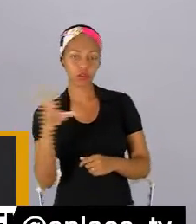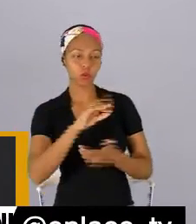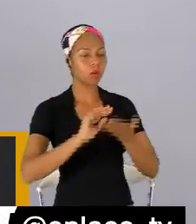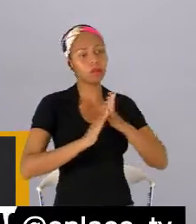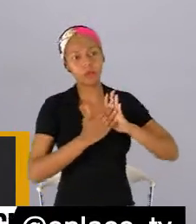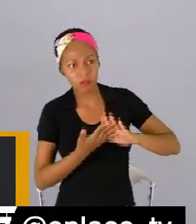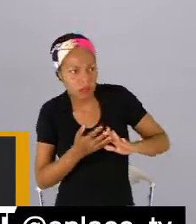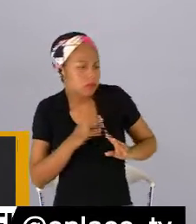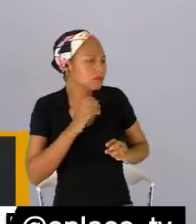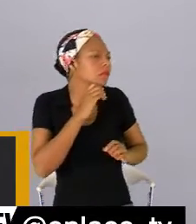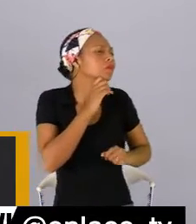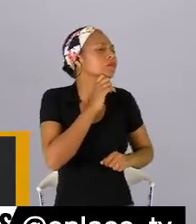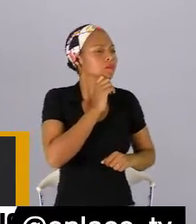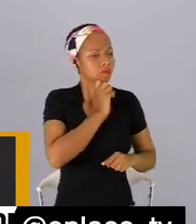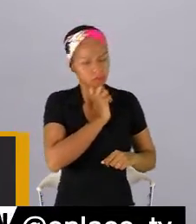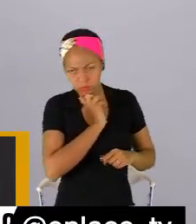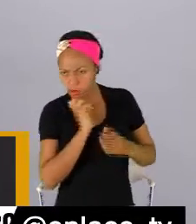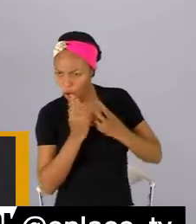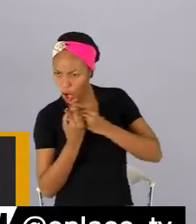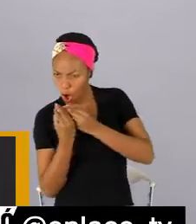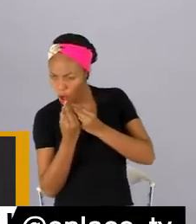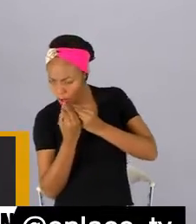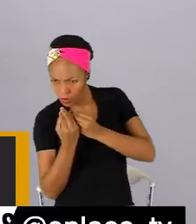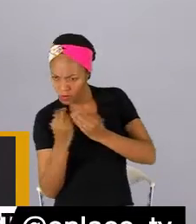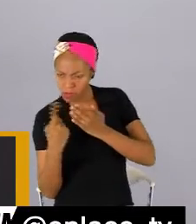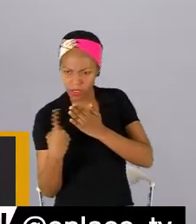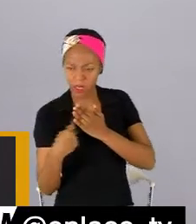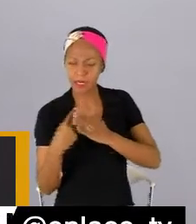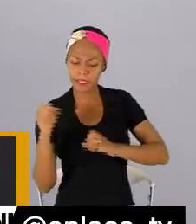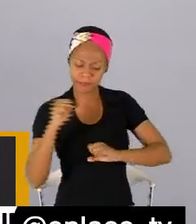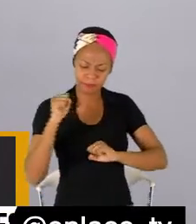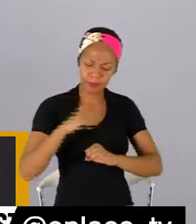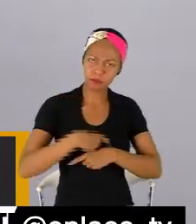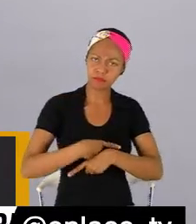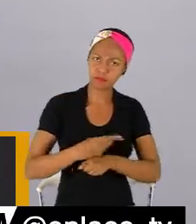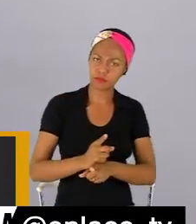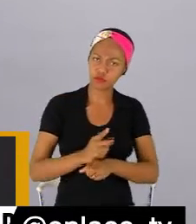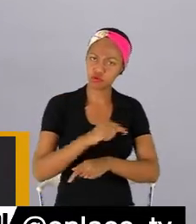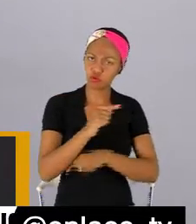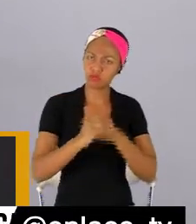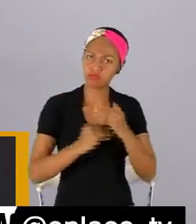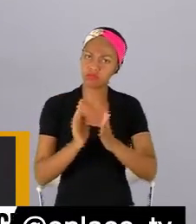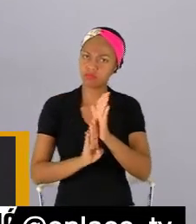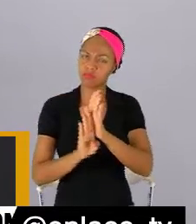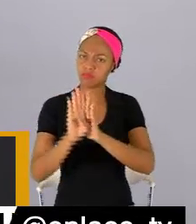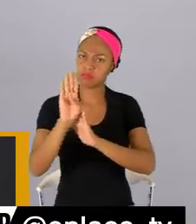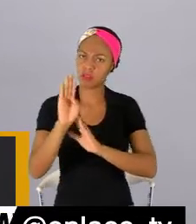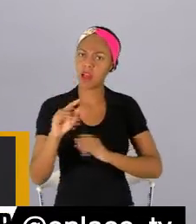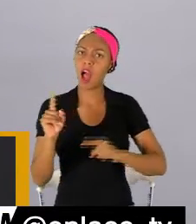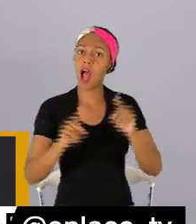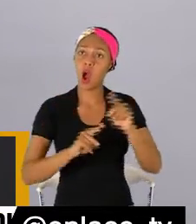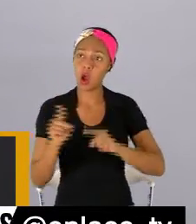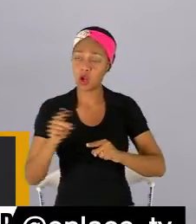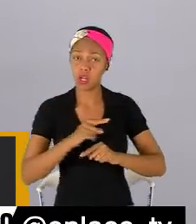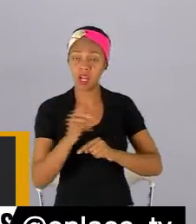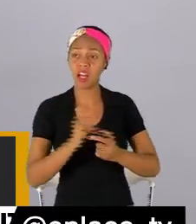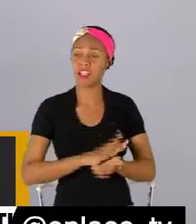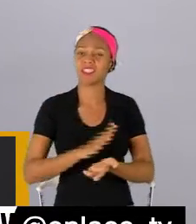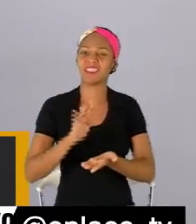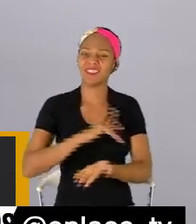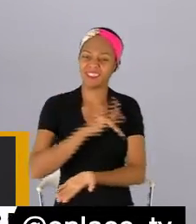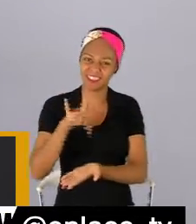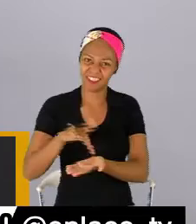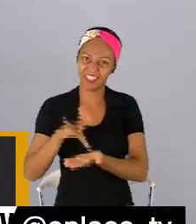que realmente el Consejo Municipal sabía cómo se estaba llevando a cabo este plan de desarrollo porque muchos de ellos nos acompañaron en las comunas y